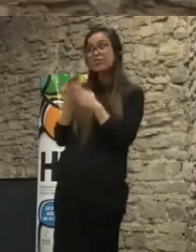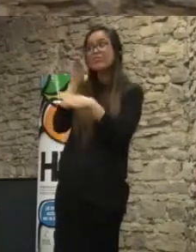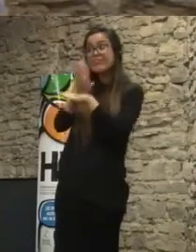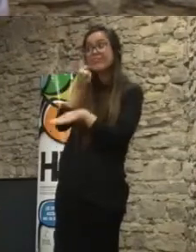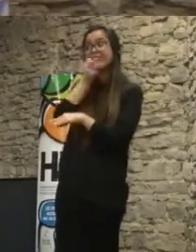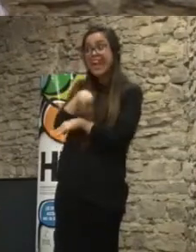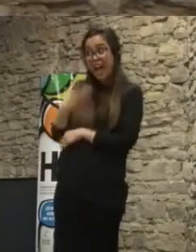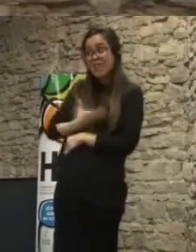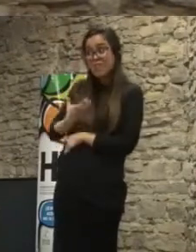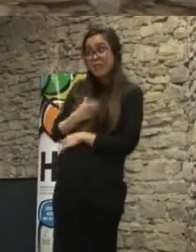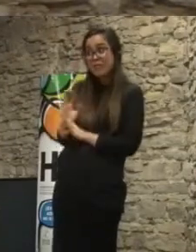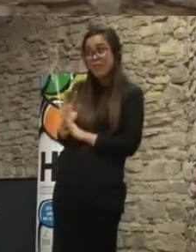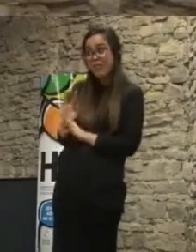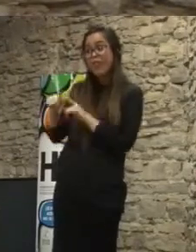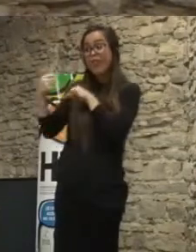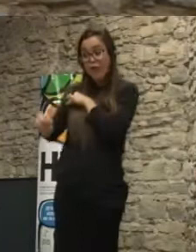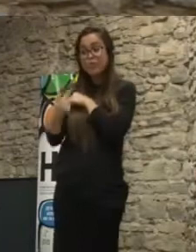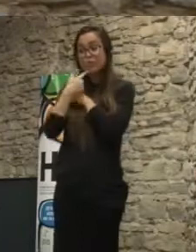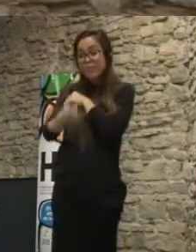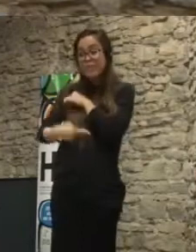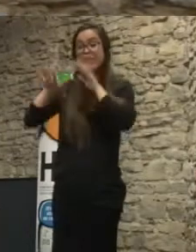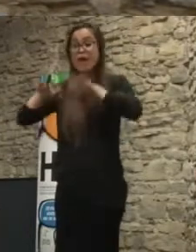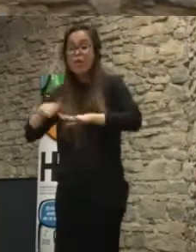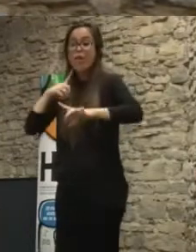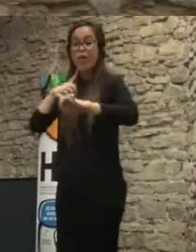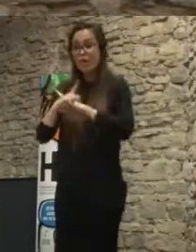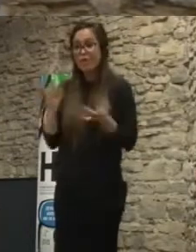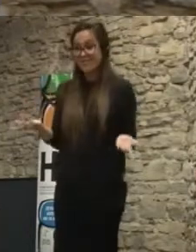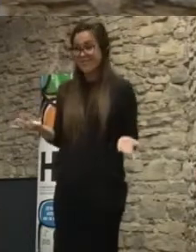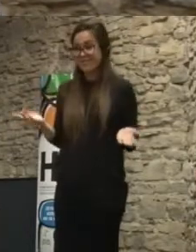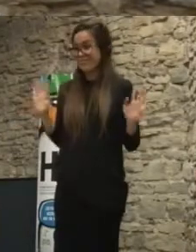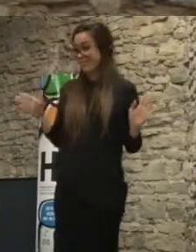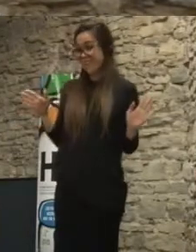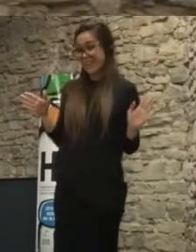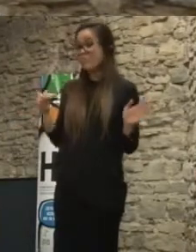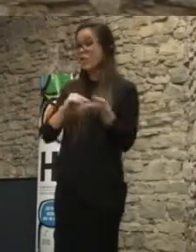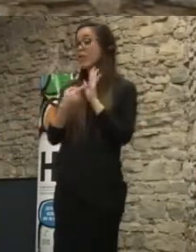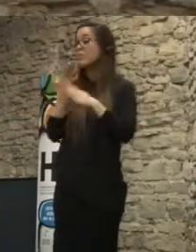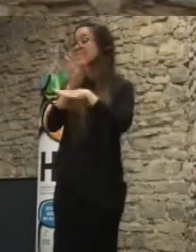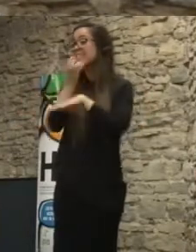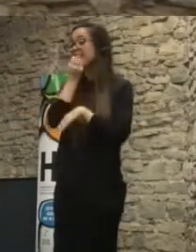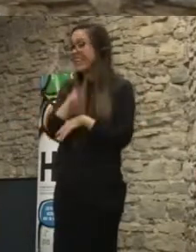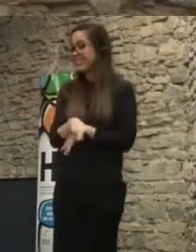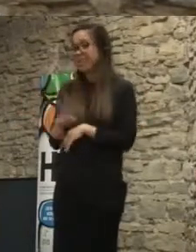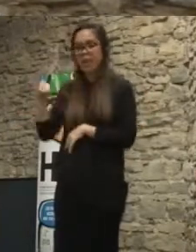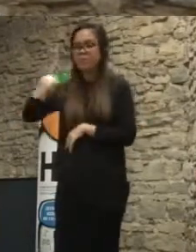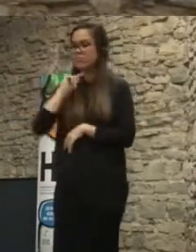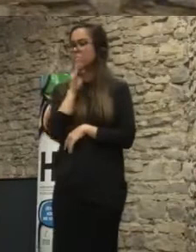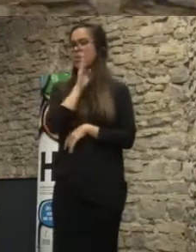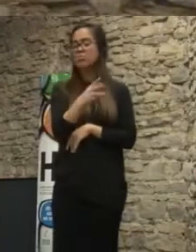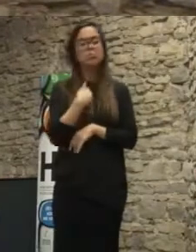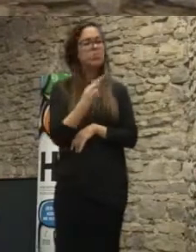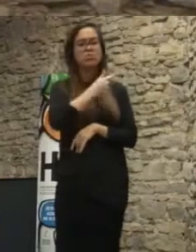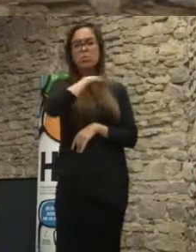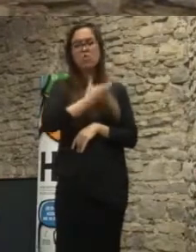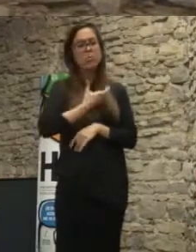ya veremos si estoy a favor o estoy en contra. En este caso, no daban ese margen. De entrada estoy en contra, luego ya veremos, ¿no? ¿Y cuál es el